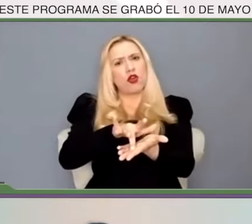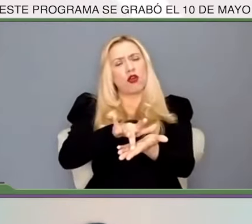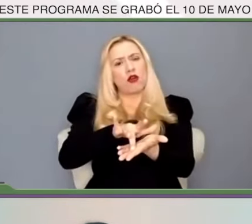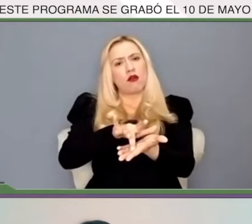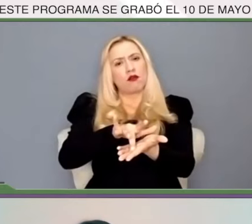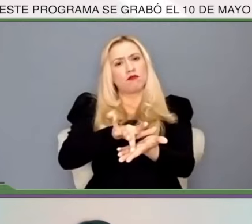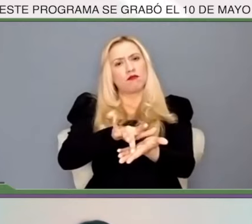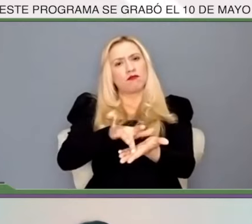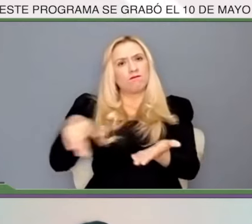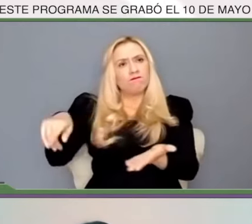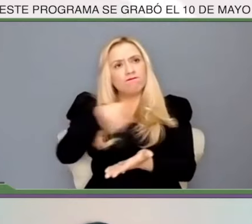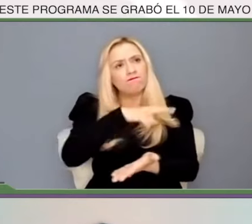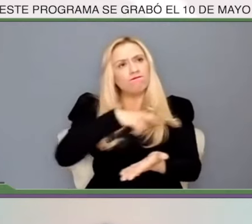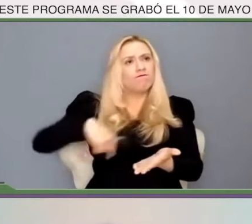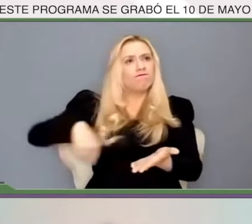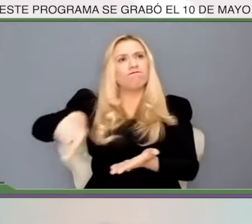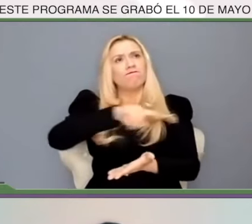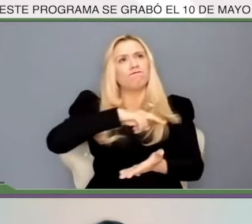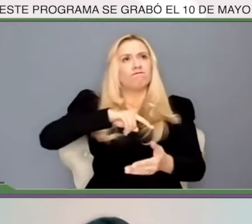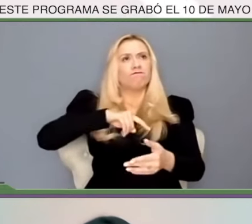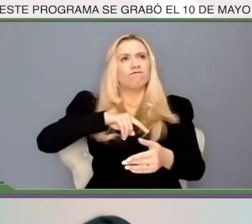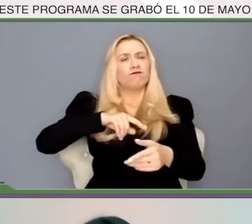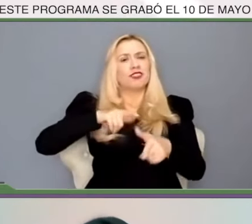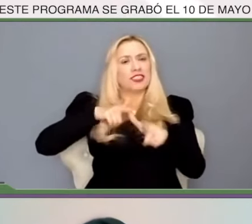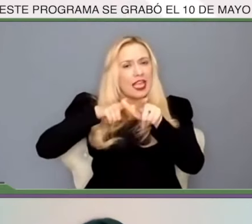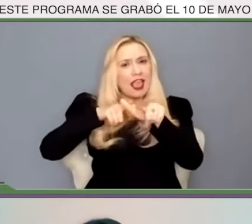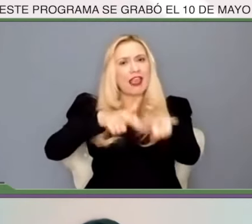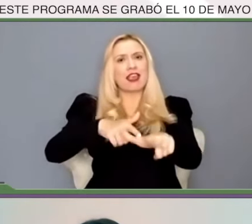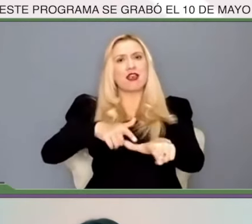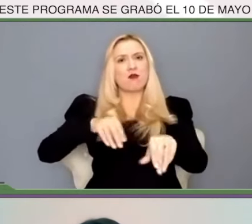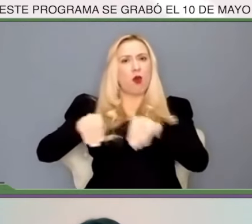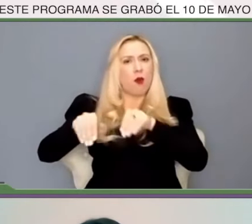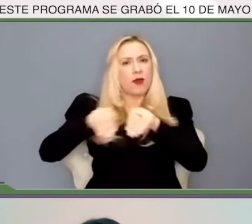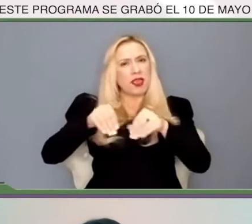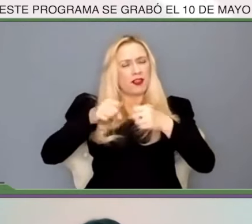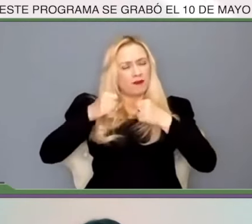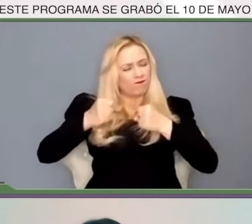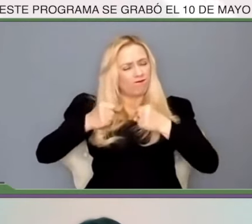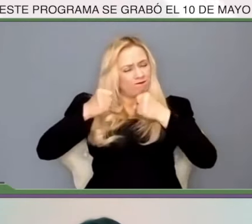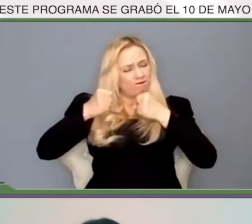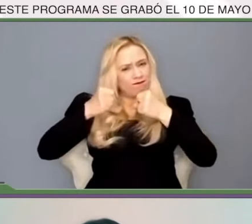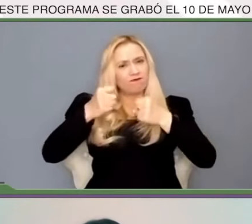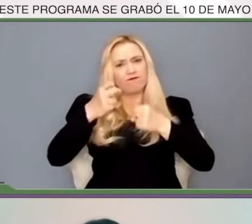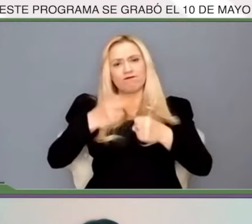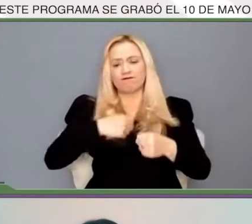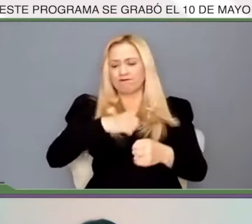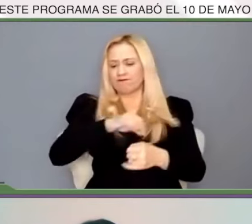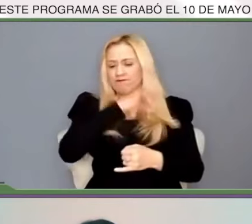la sobrevivencia de nuestros propios movimientos sociales. Y con esto concluyo